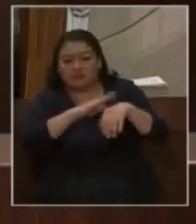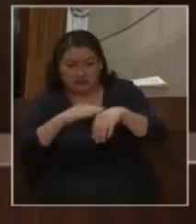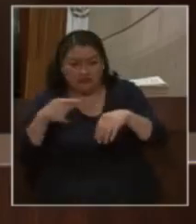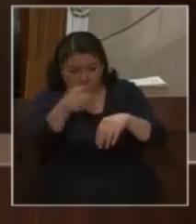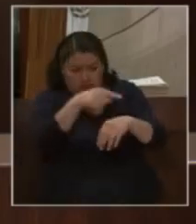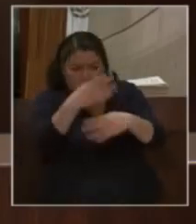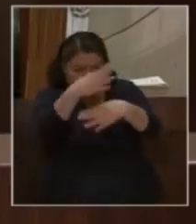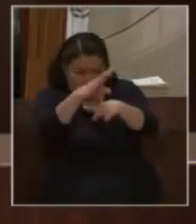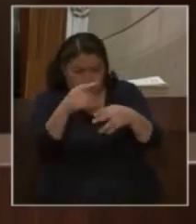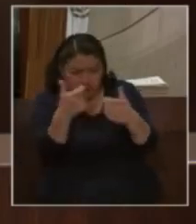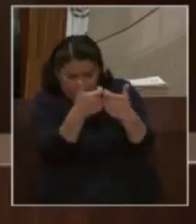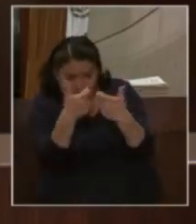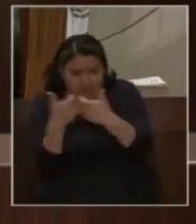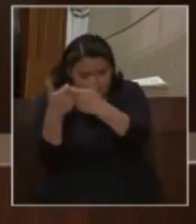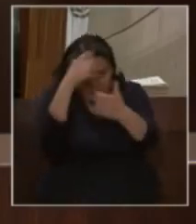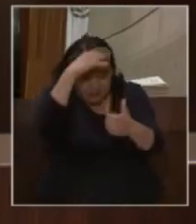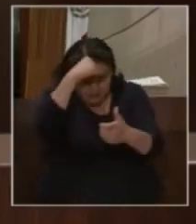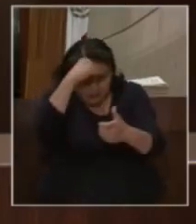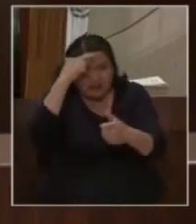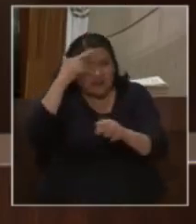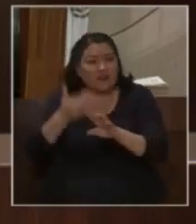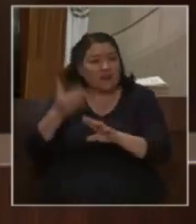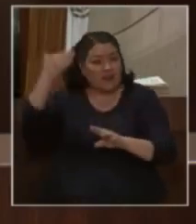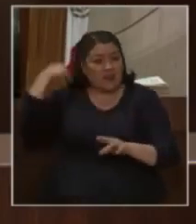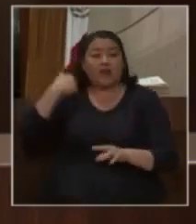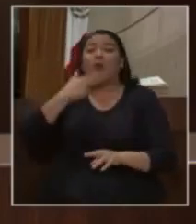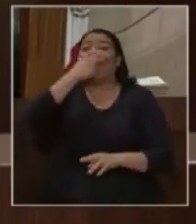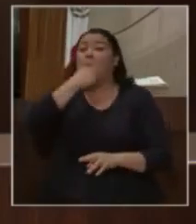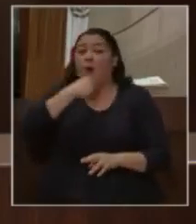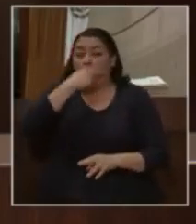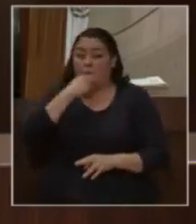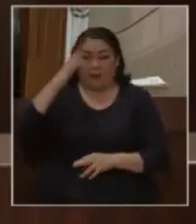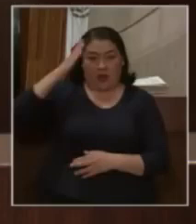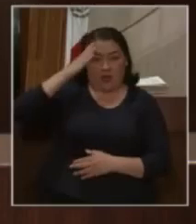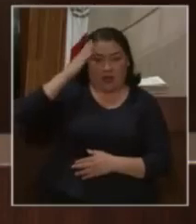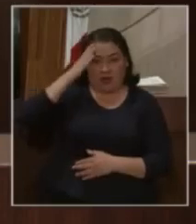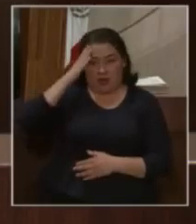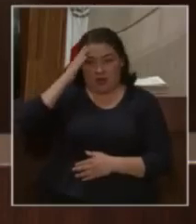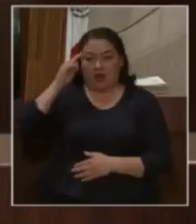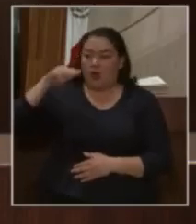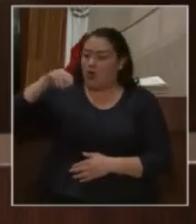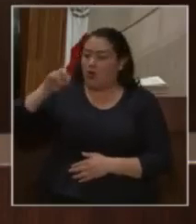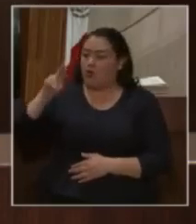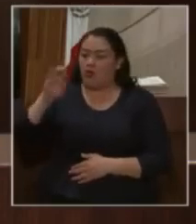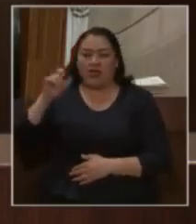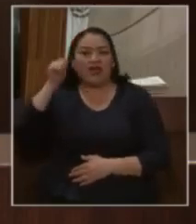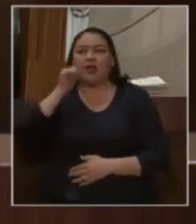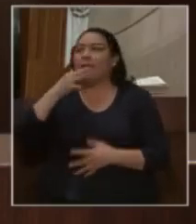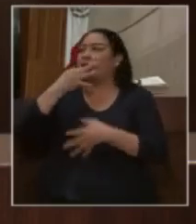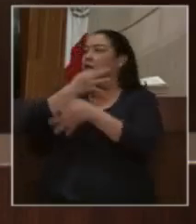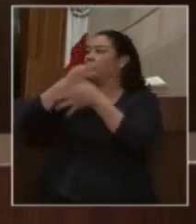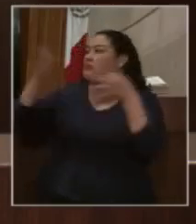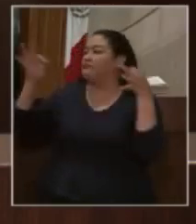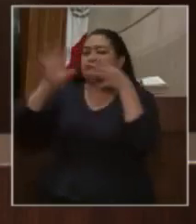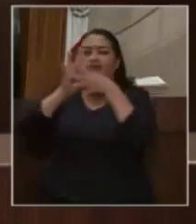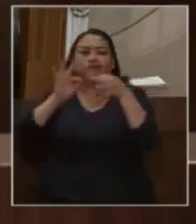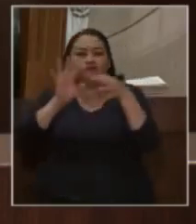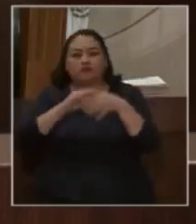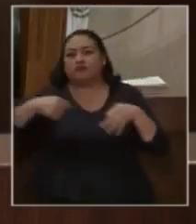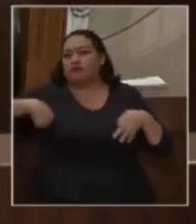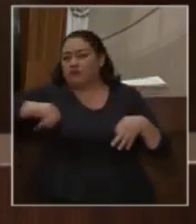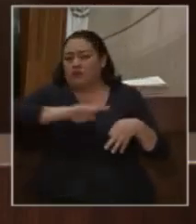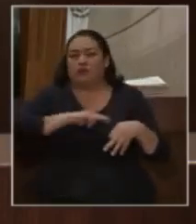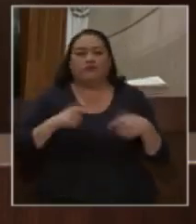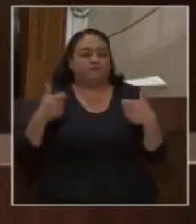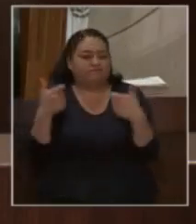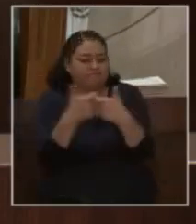de Morena en aquella época siempre habló abiertamente de este fideicomiso y eso demuestra